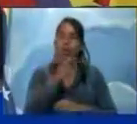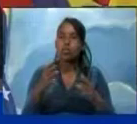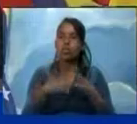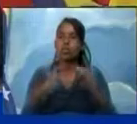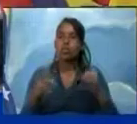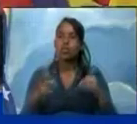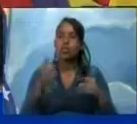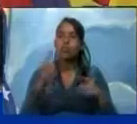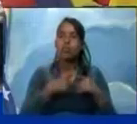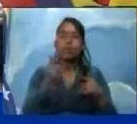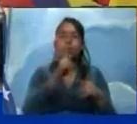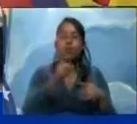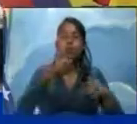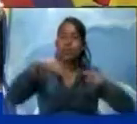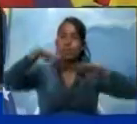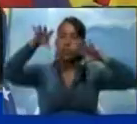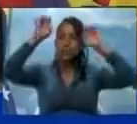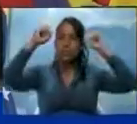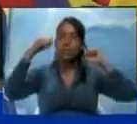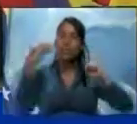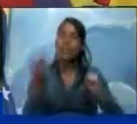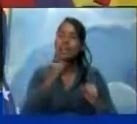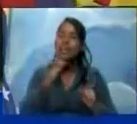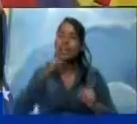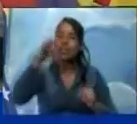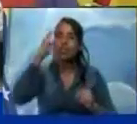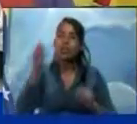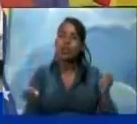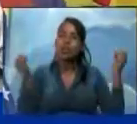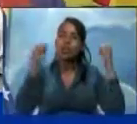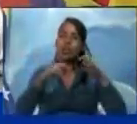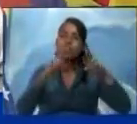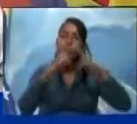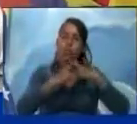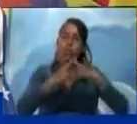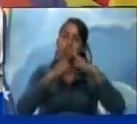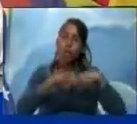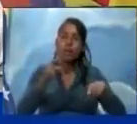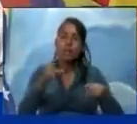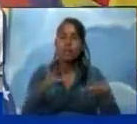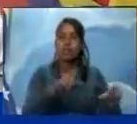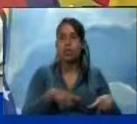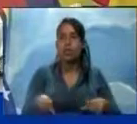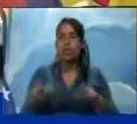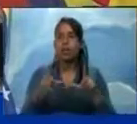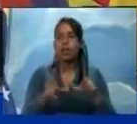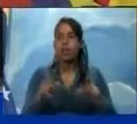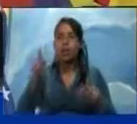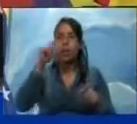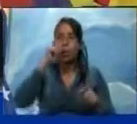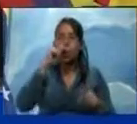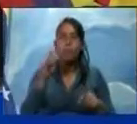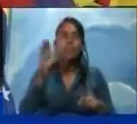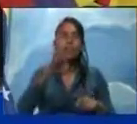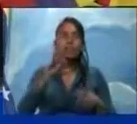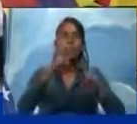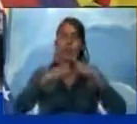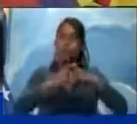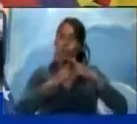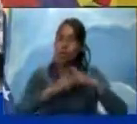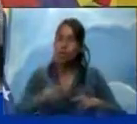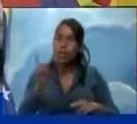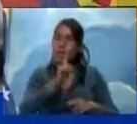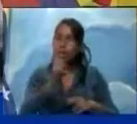blanquitos, pero no entiende que es Dios que lo ha colocado en ese lugar. El hombre que está en honra y